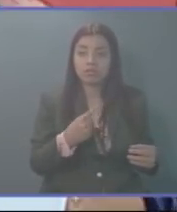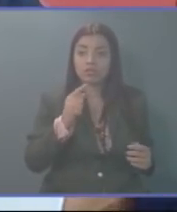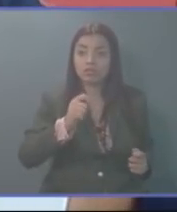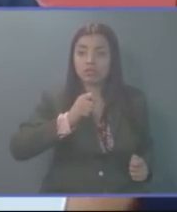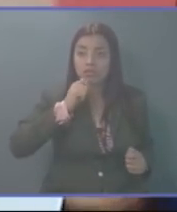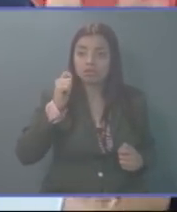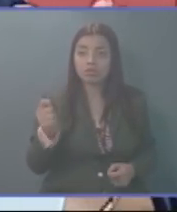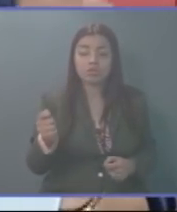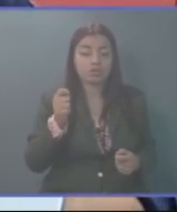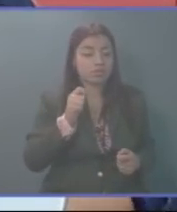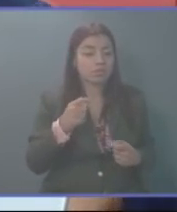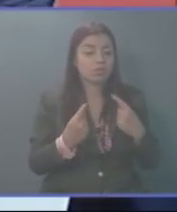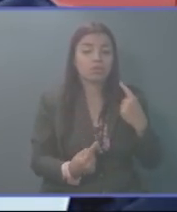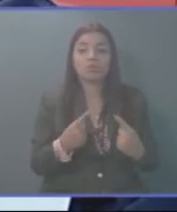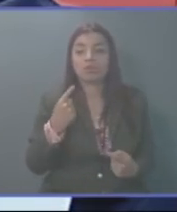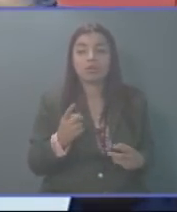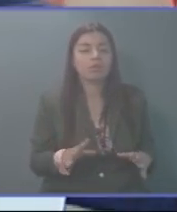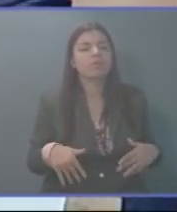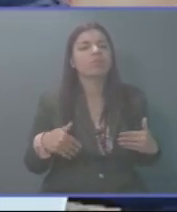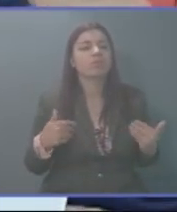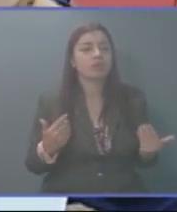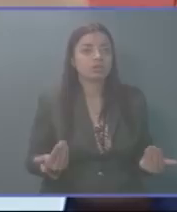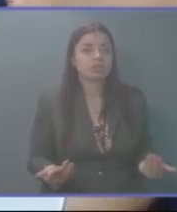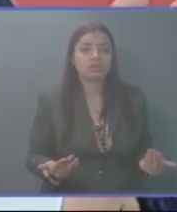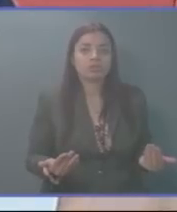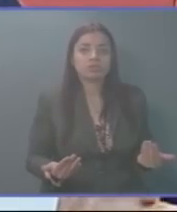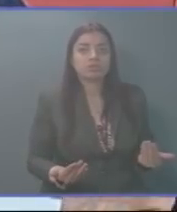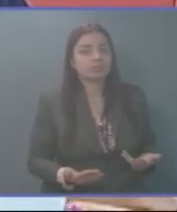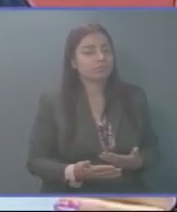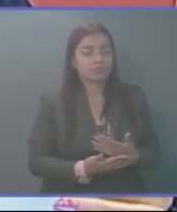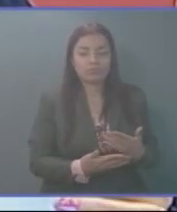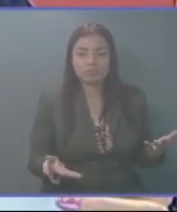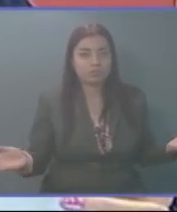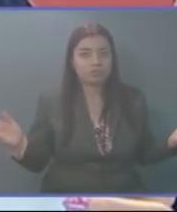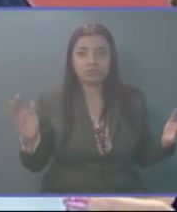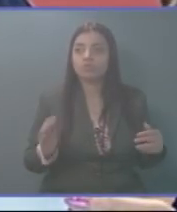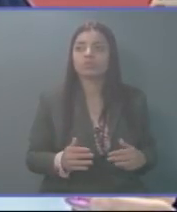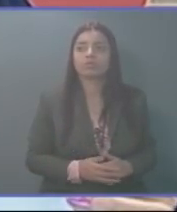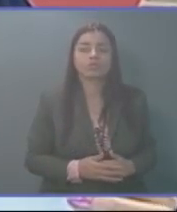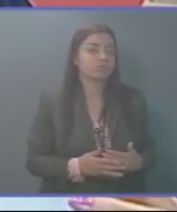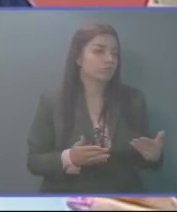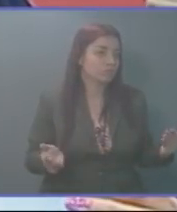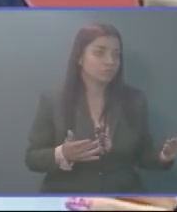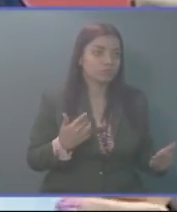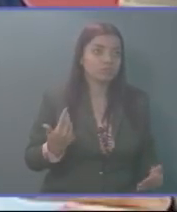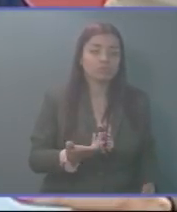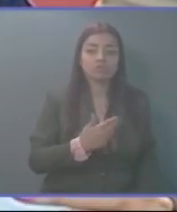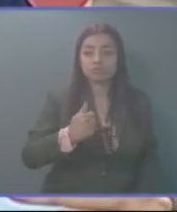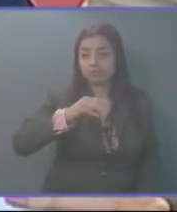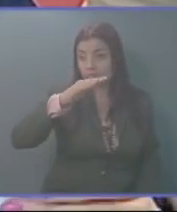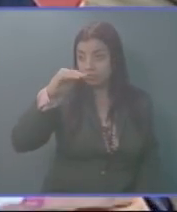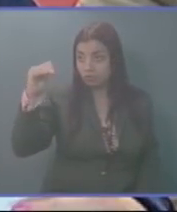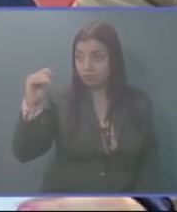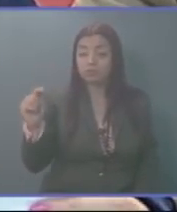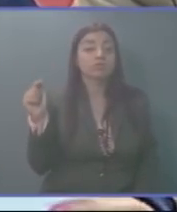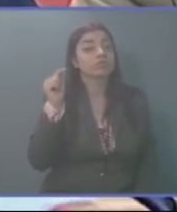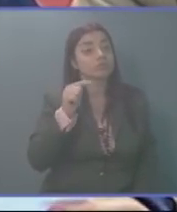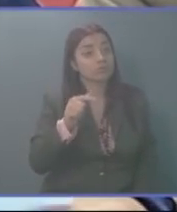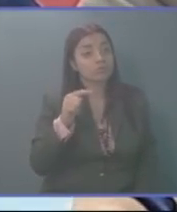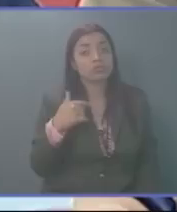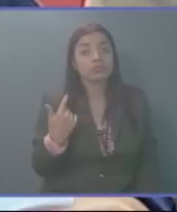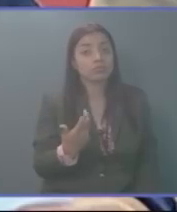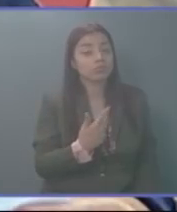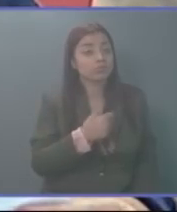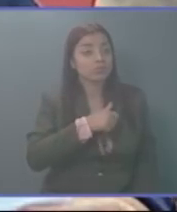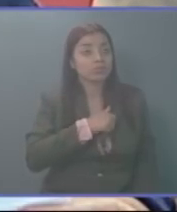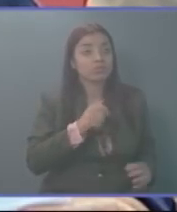denuncian tal o cual suceso, ya sea de lo que sea, en nuestro país. Y en ese sentido no nos